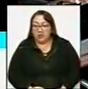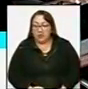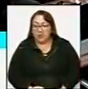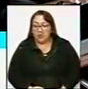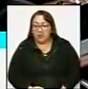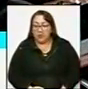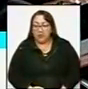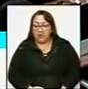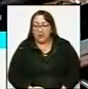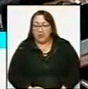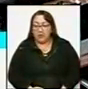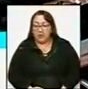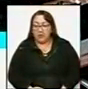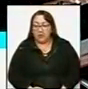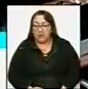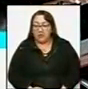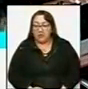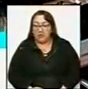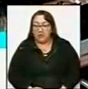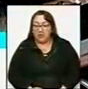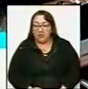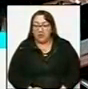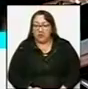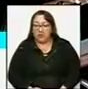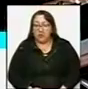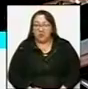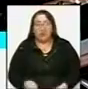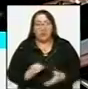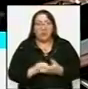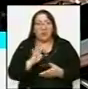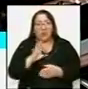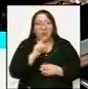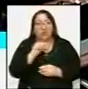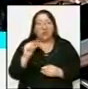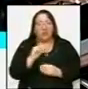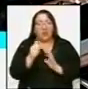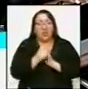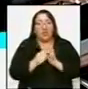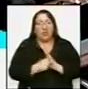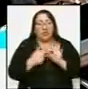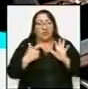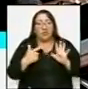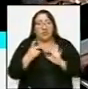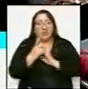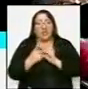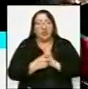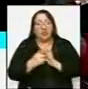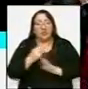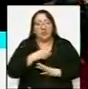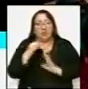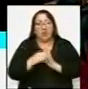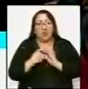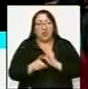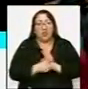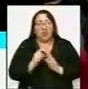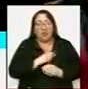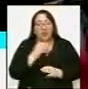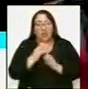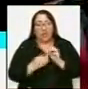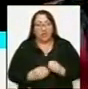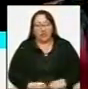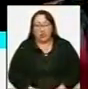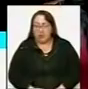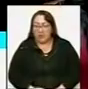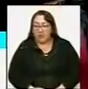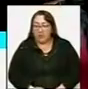se incluya el cuarto párrafo del artículo 7 del dictamen del proyecto de ley del Poder Ejecutivo, para